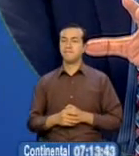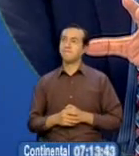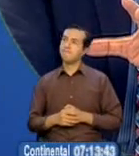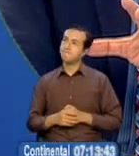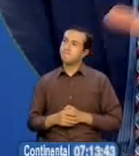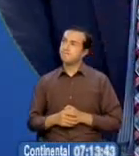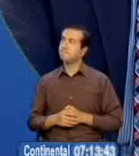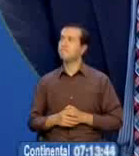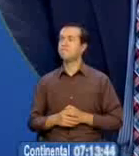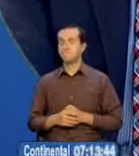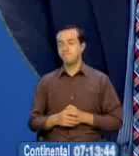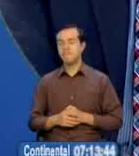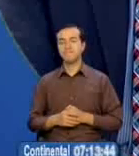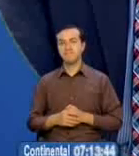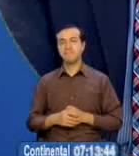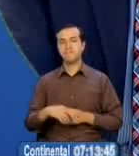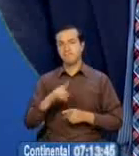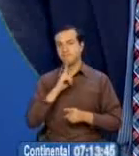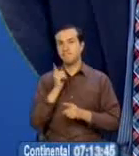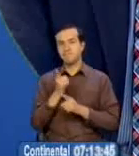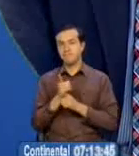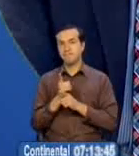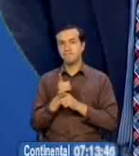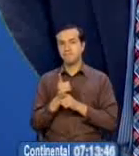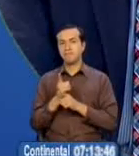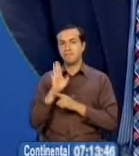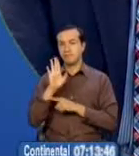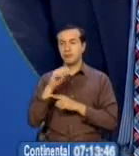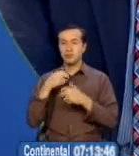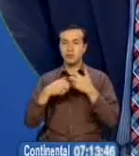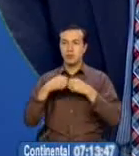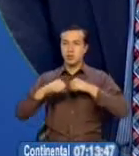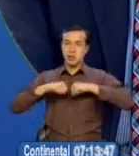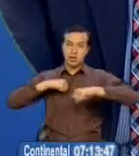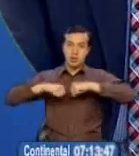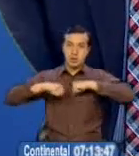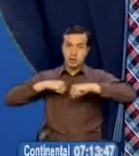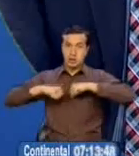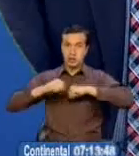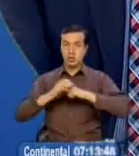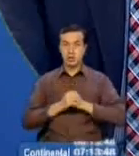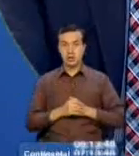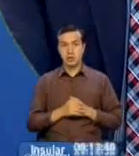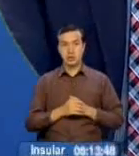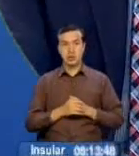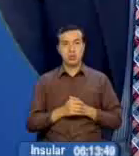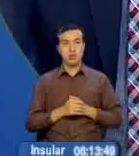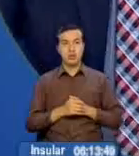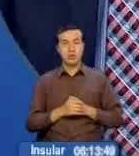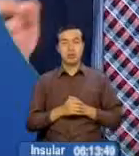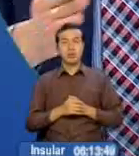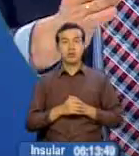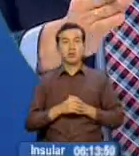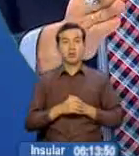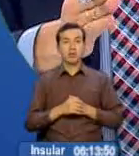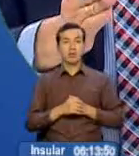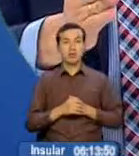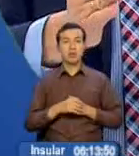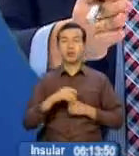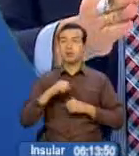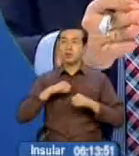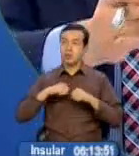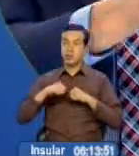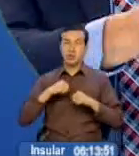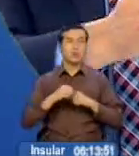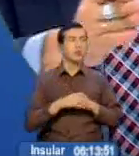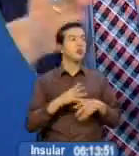Bueno, sí, efectivamente, el problema es de gestión, ya lo dije, ¿no? Sí, ver, pero nosotros necesitamos una gestión desconcentrada. El